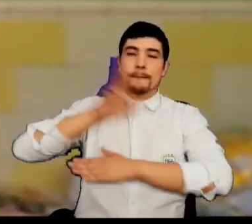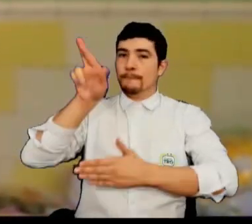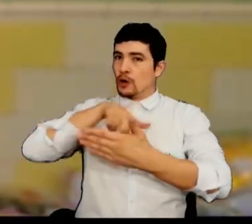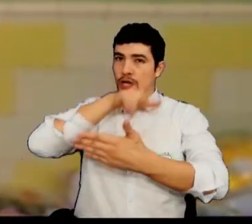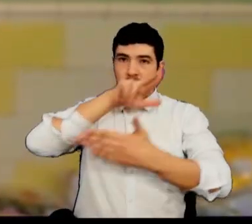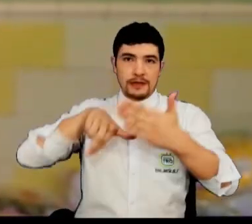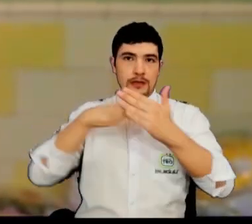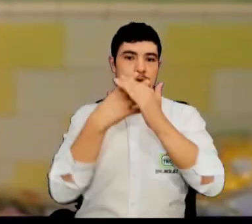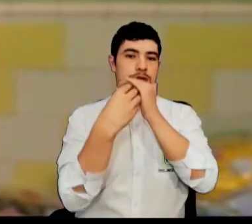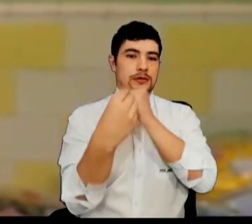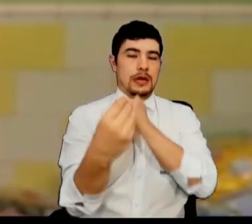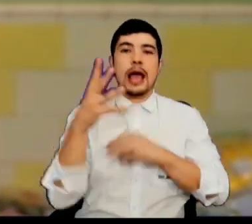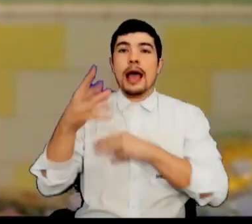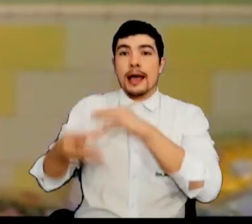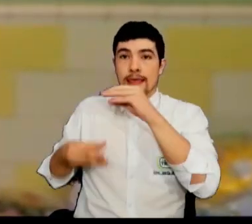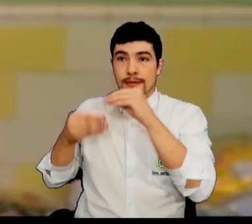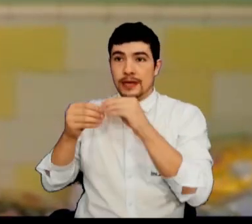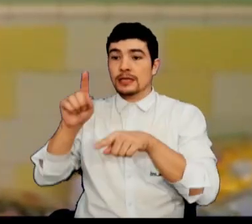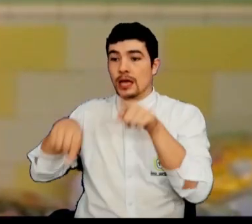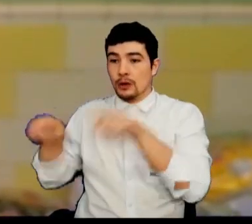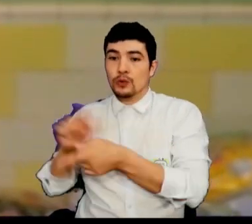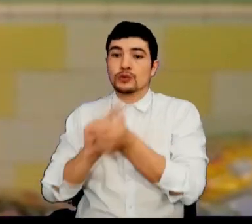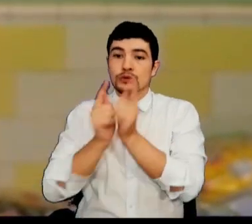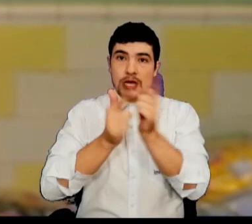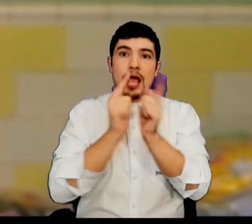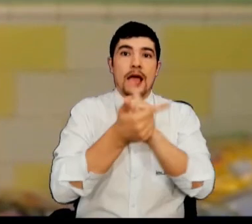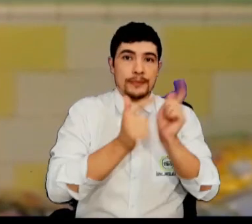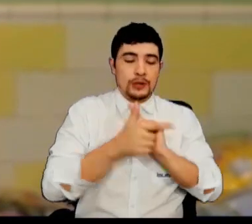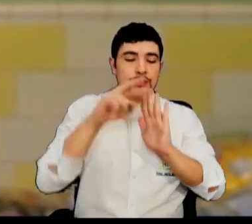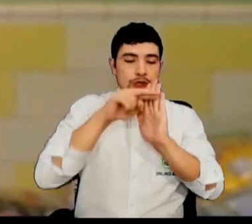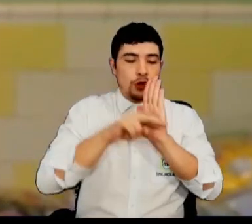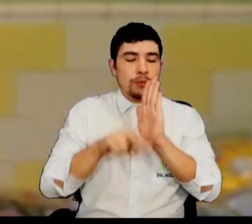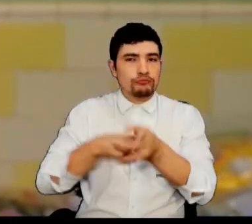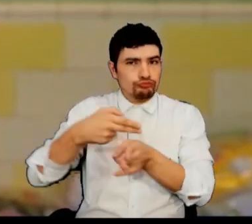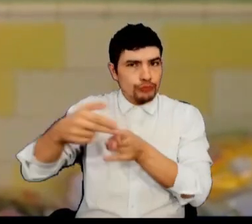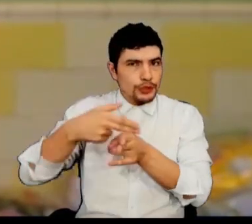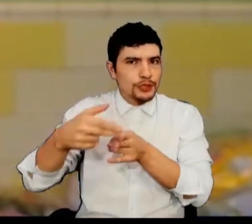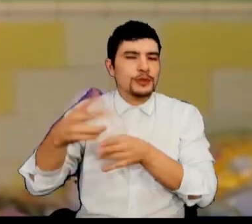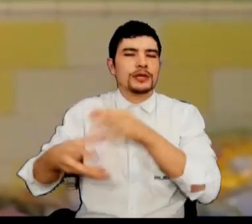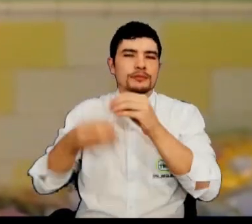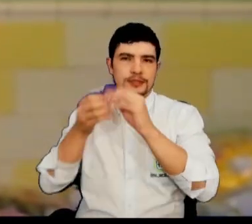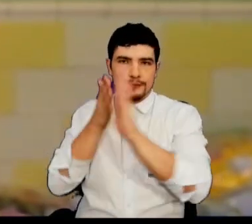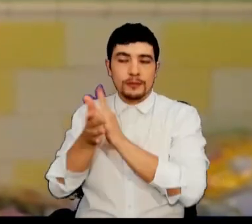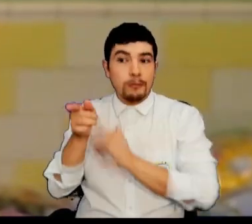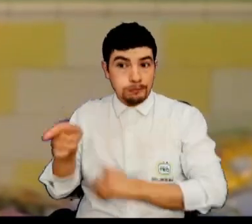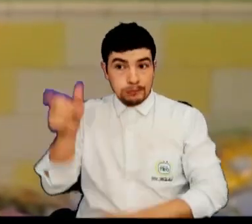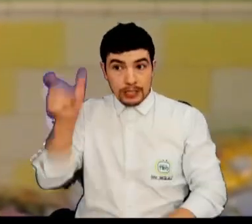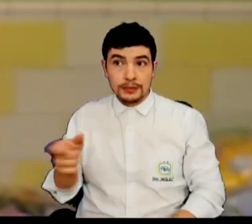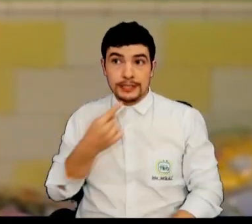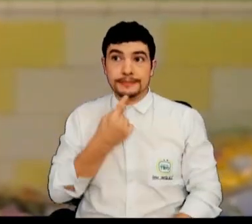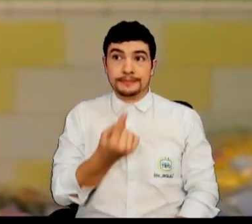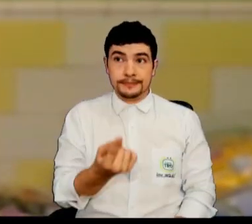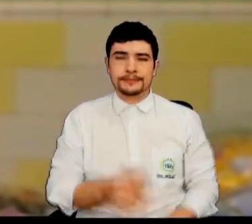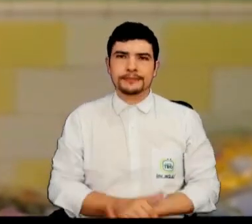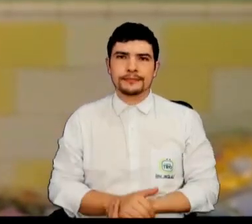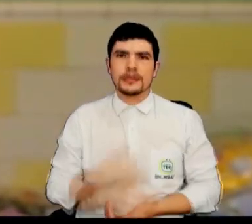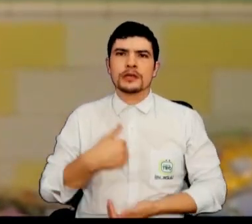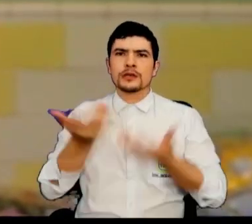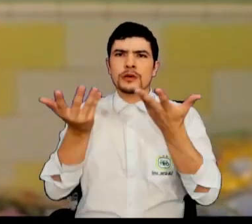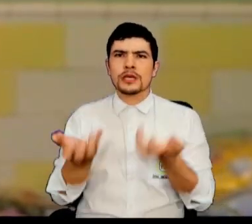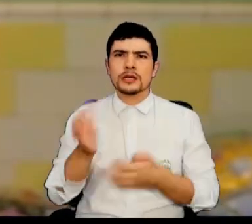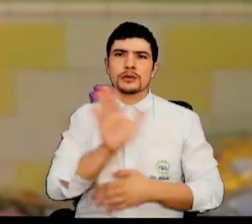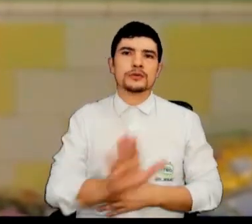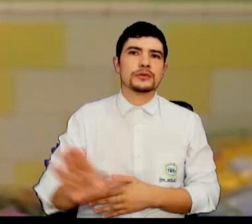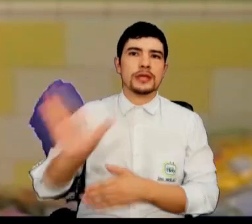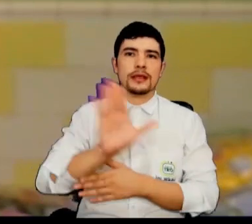recordarle a los santandereanos que hemos decretado toque de queda preventivo obligatorio hasta el 11 de mayo. De lunes a viernes,